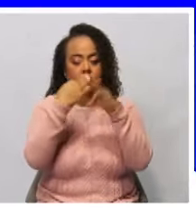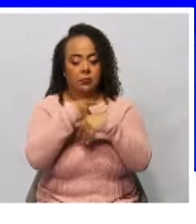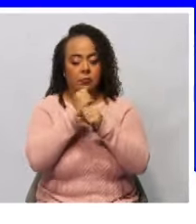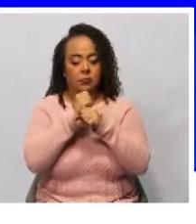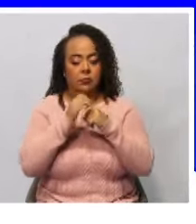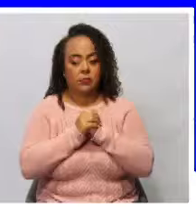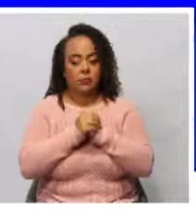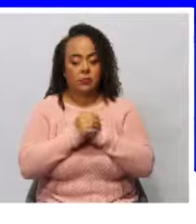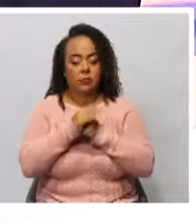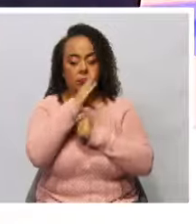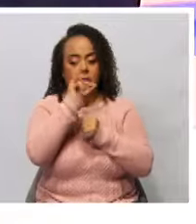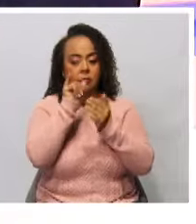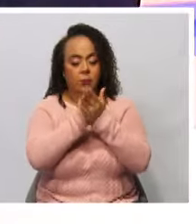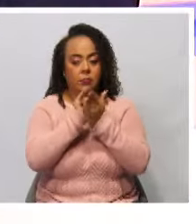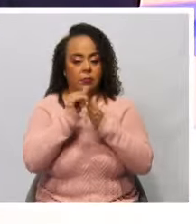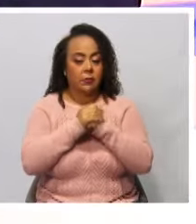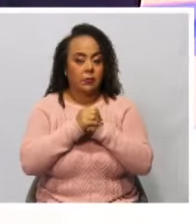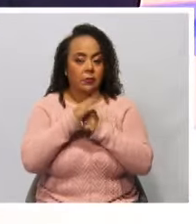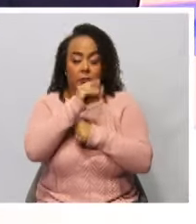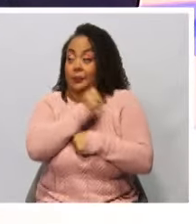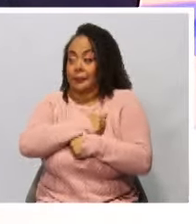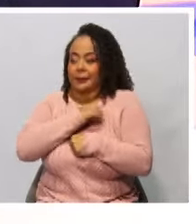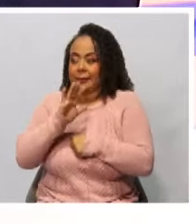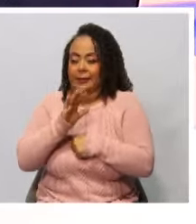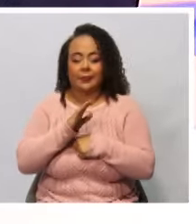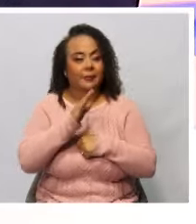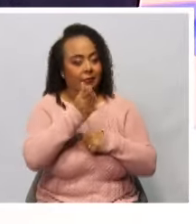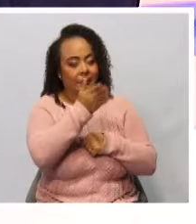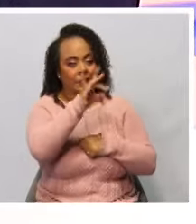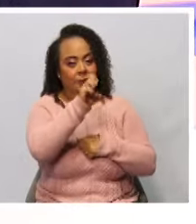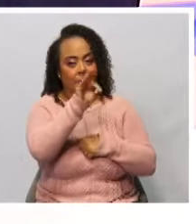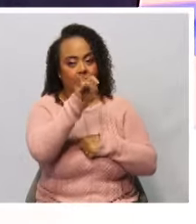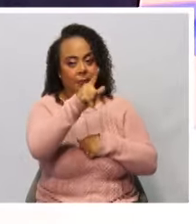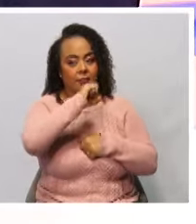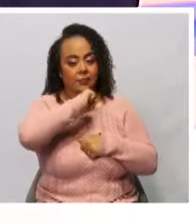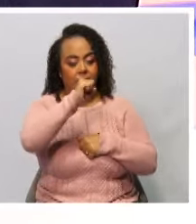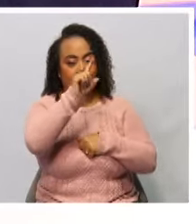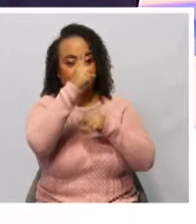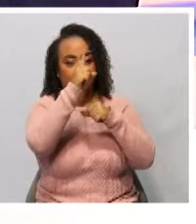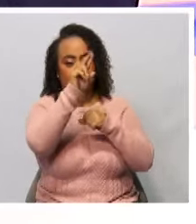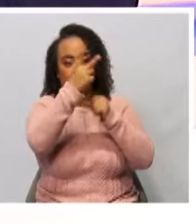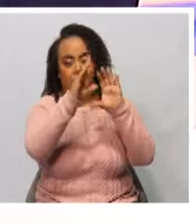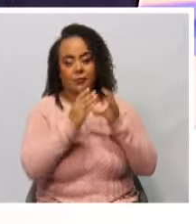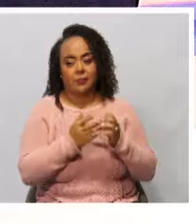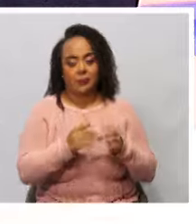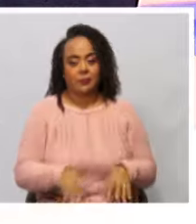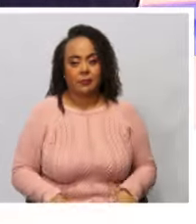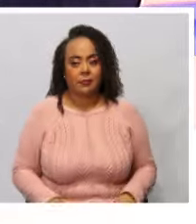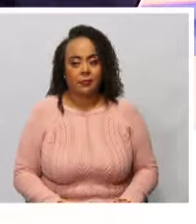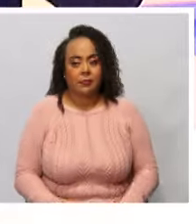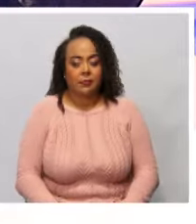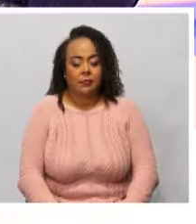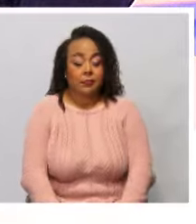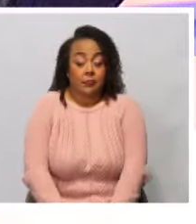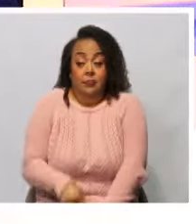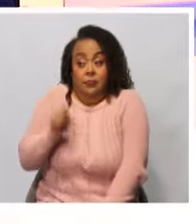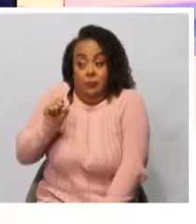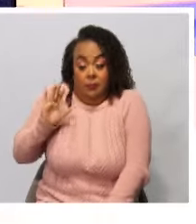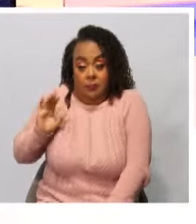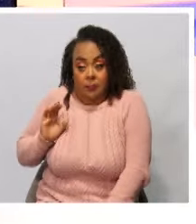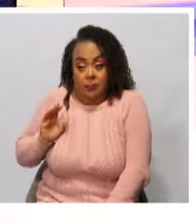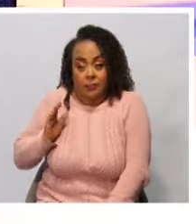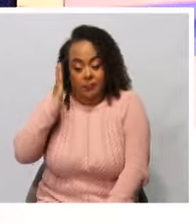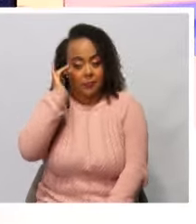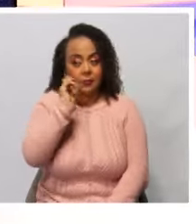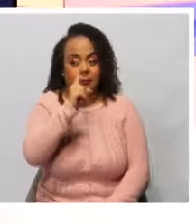10 o 12 años que Se lo hace. imaginan, perdón, Dale, dale, dale, dale. el Estelí campeón de Liga de Ascenso de Costa Rica. Podría ser. ¿Por qué es esa